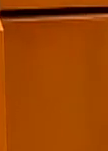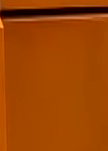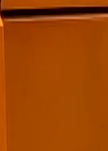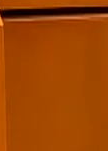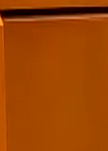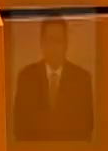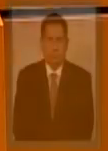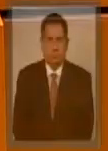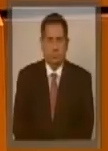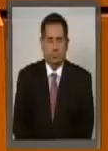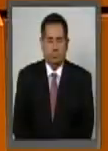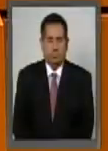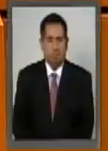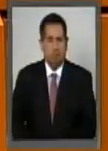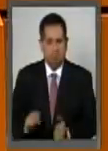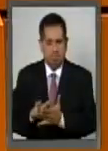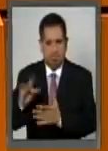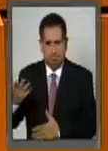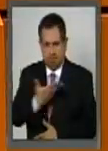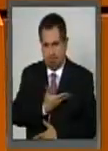Muchas gracias, señor presidente.